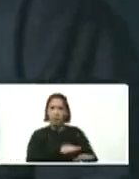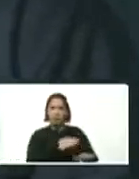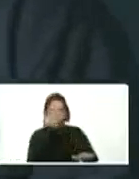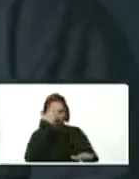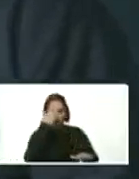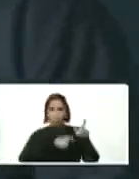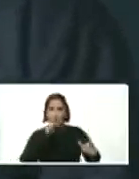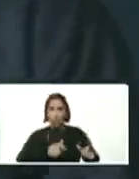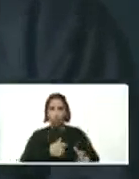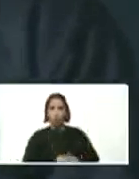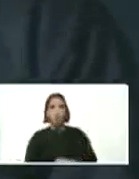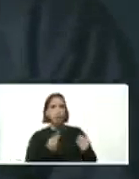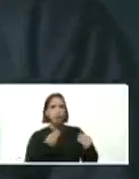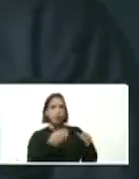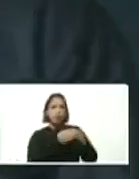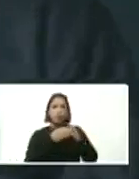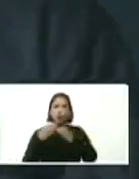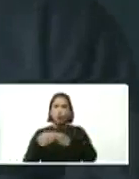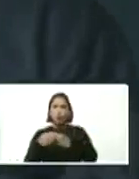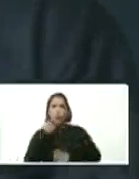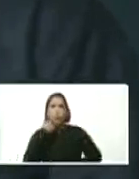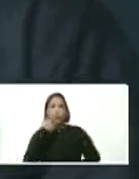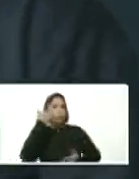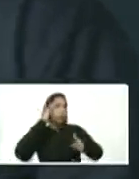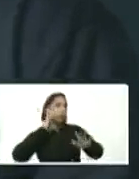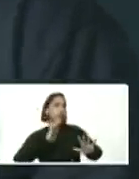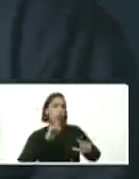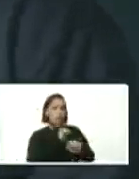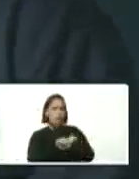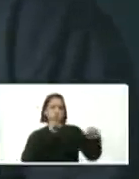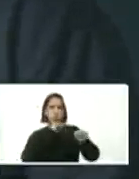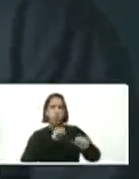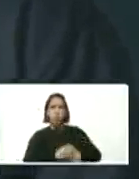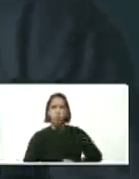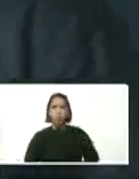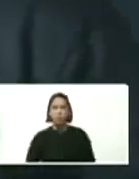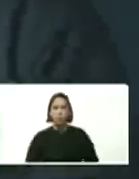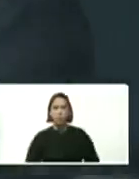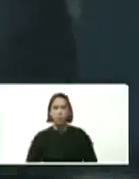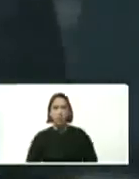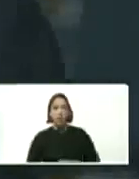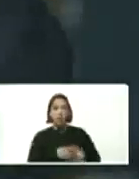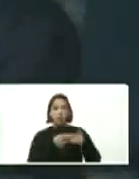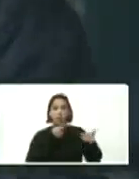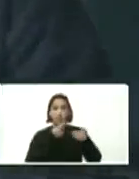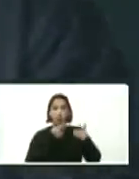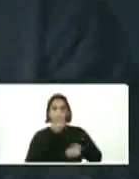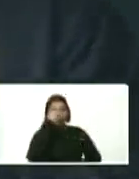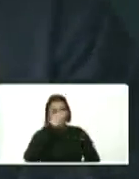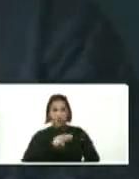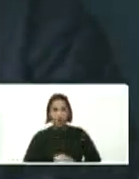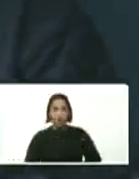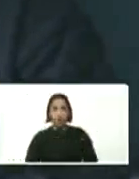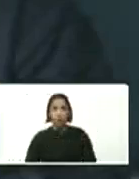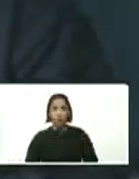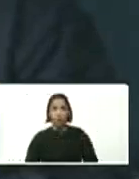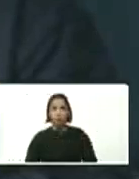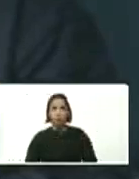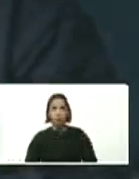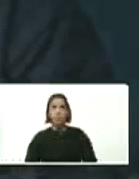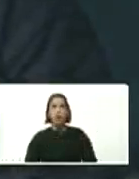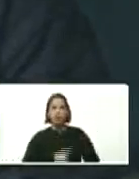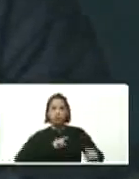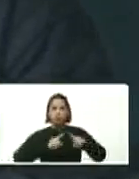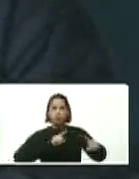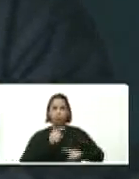personas o muchos sectores políticos pretendían implosionar el diálogo en México regentado por el presidente de